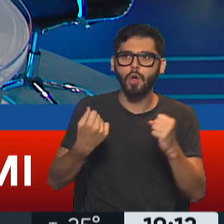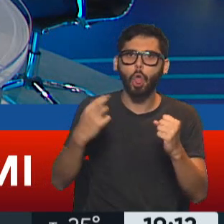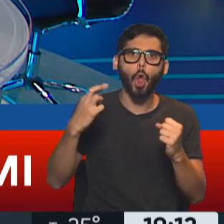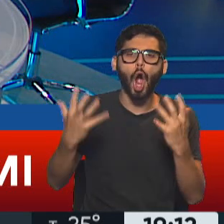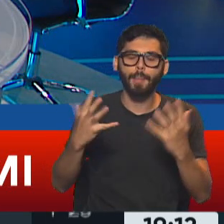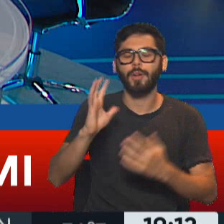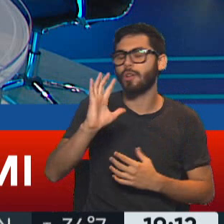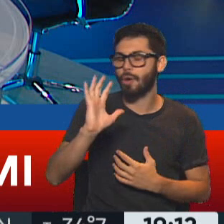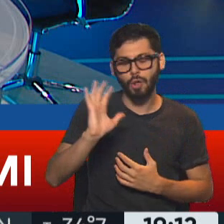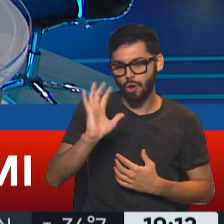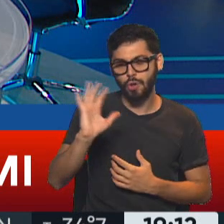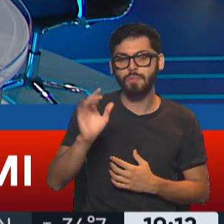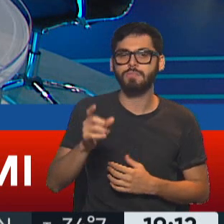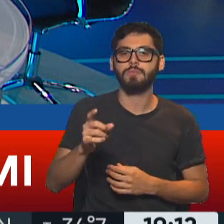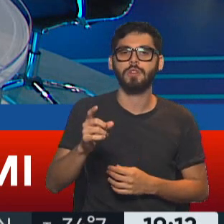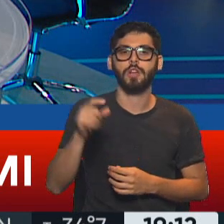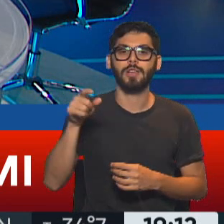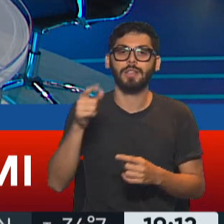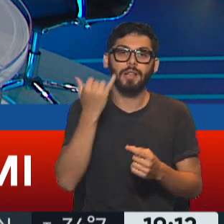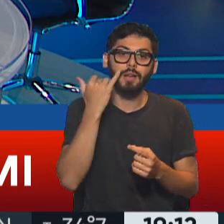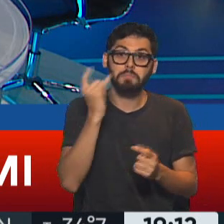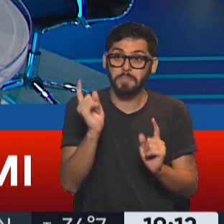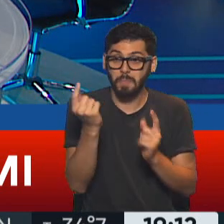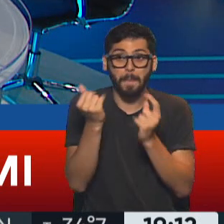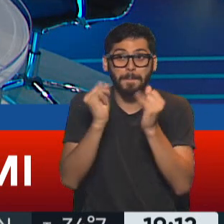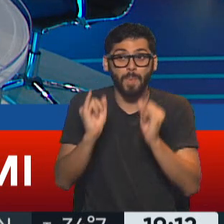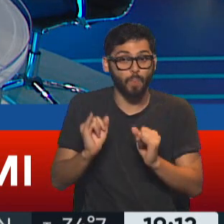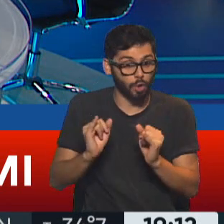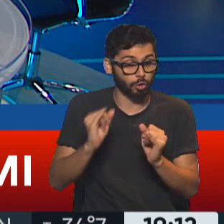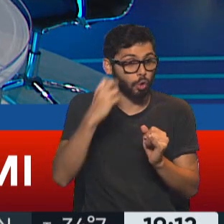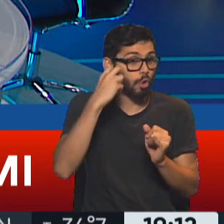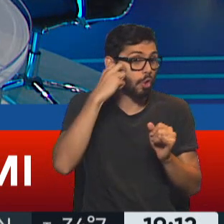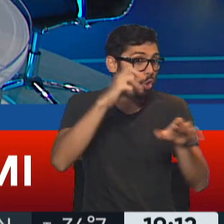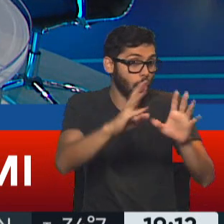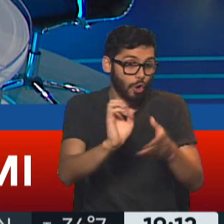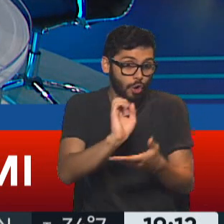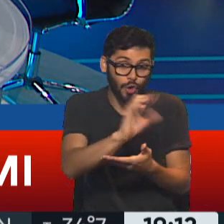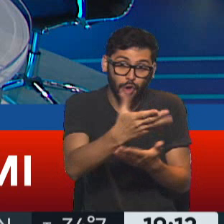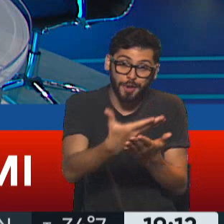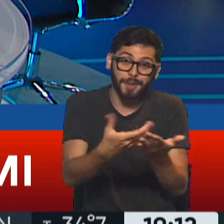lo que ya estaba previsto en el presupuesto que se había enviado al Congreso y que la oposición